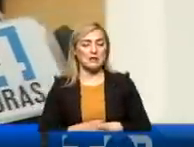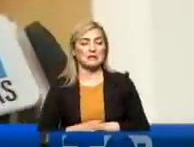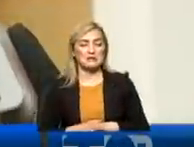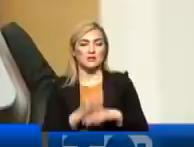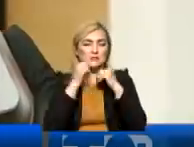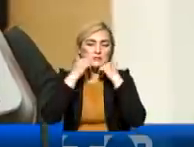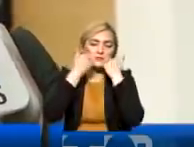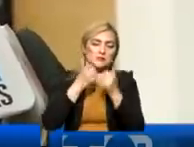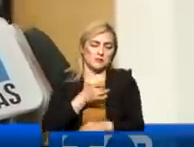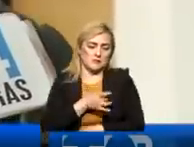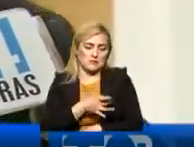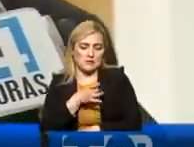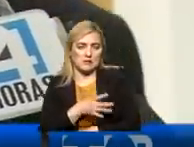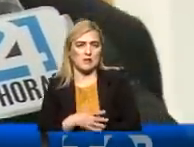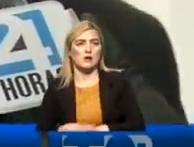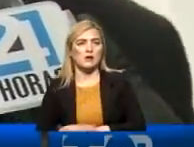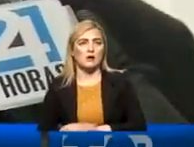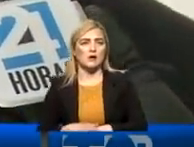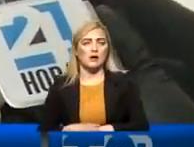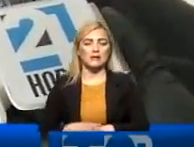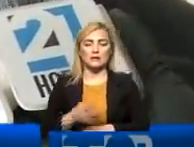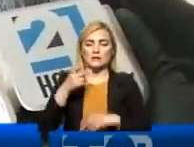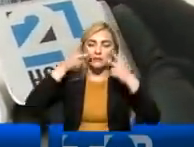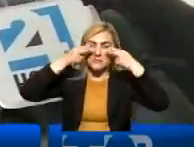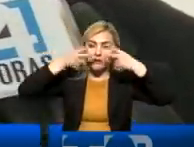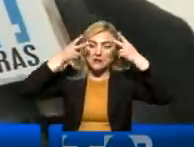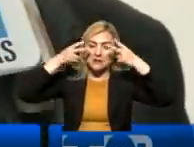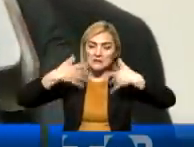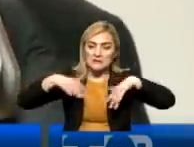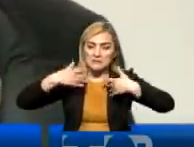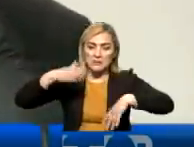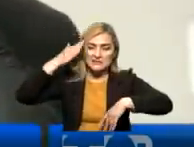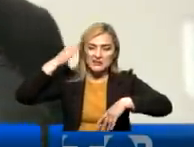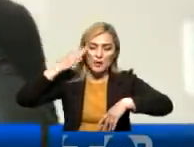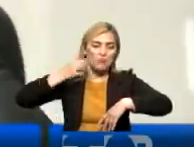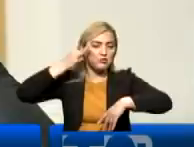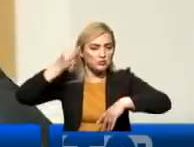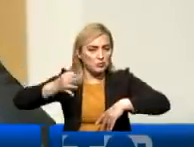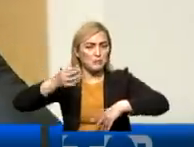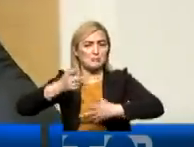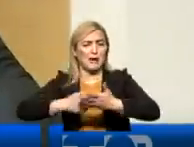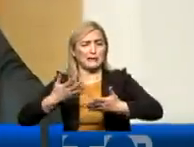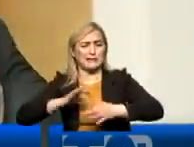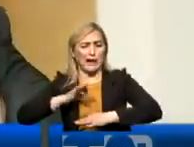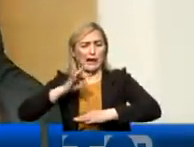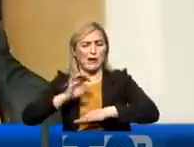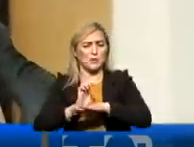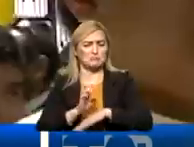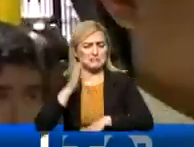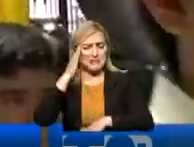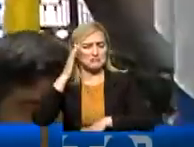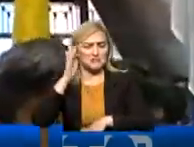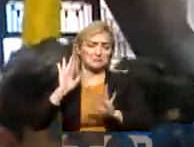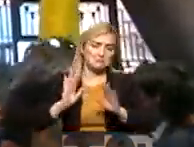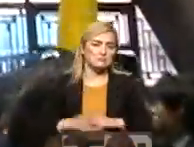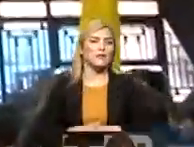dolor, tal vez previendo lo que próximamente o en el futuro iba a pasar con el pueblo ecuatoriano.